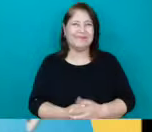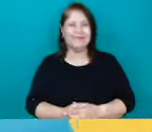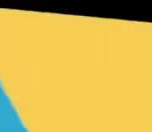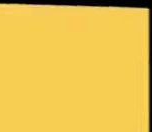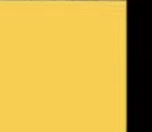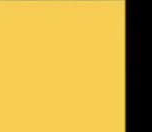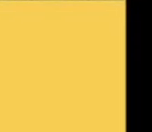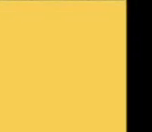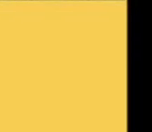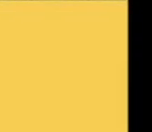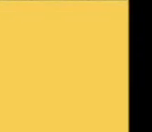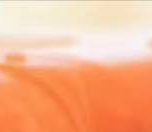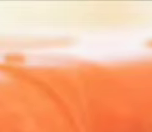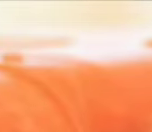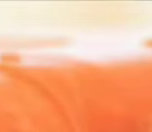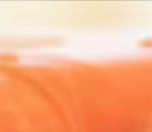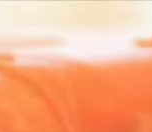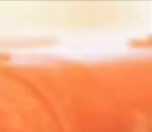próxima!